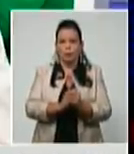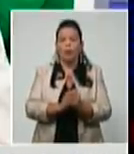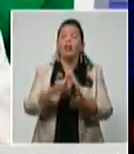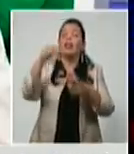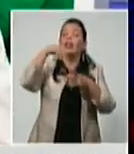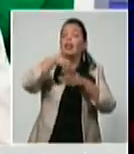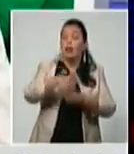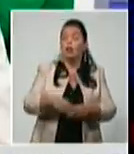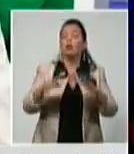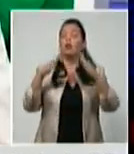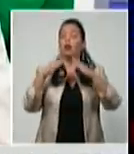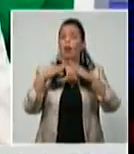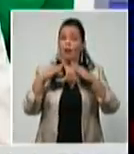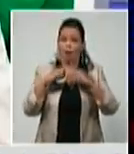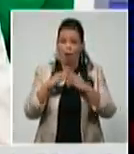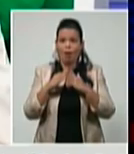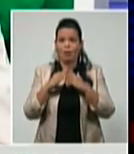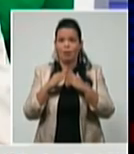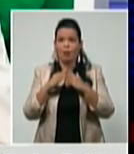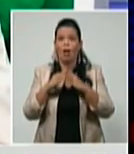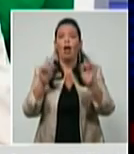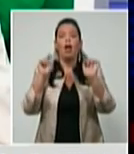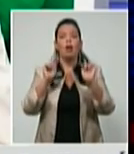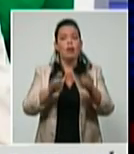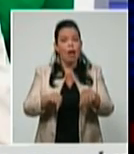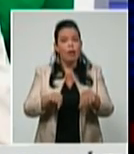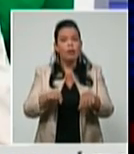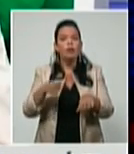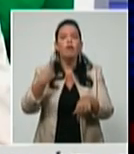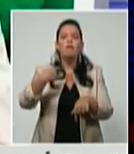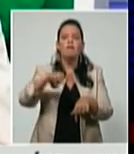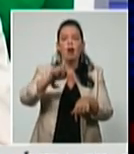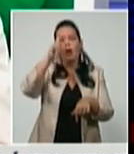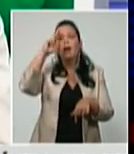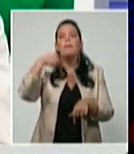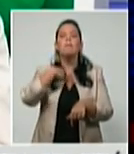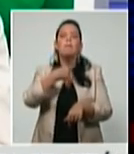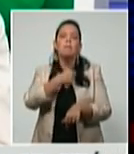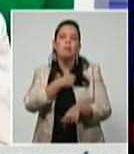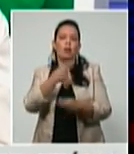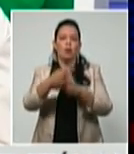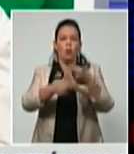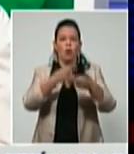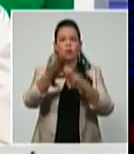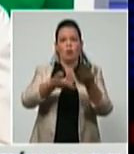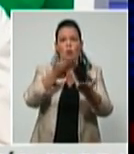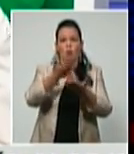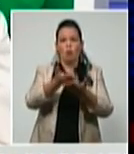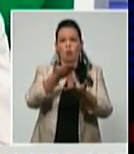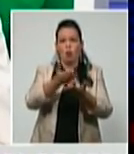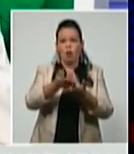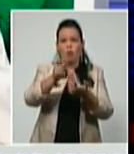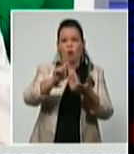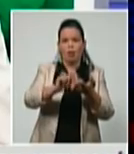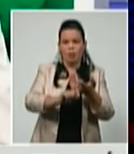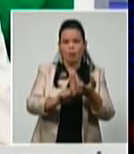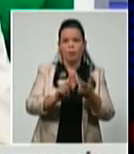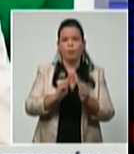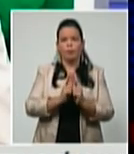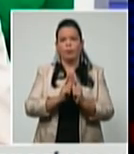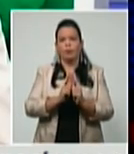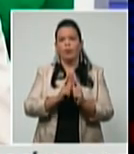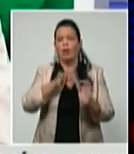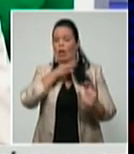domicilio y se les realizan las pruebas pertinentes. Esta misma persona que arribó a nuestro país, se